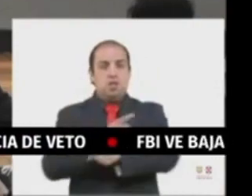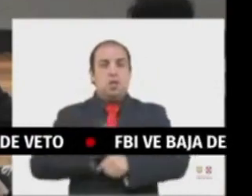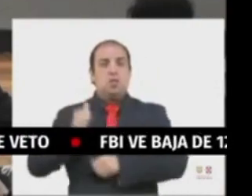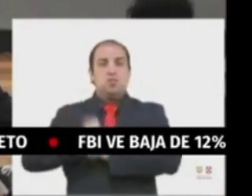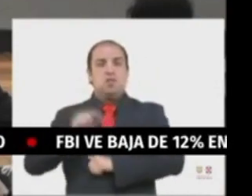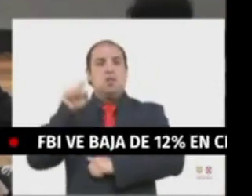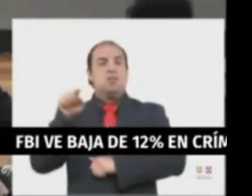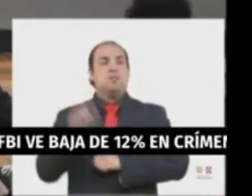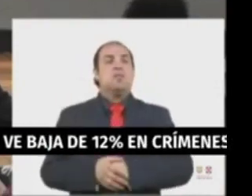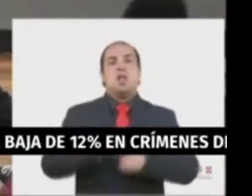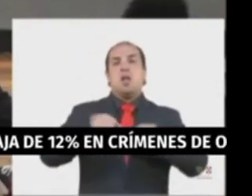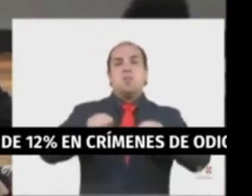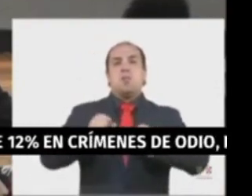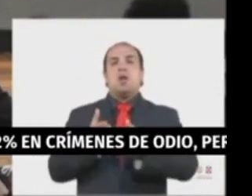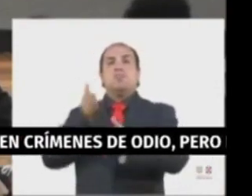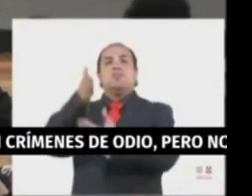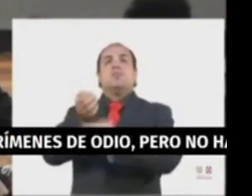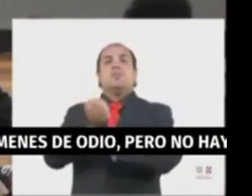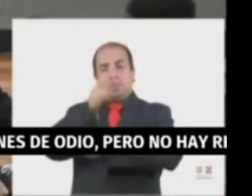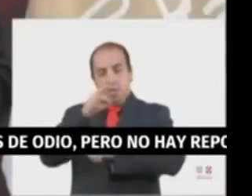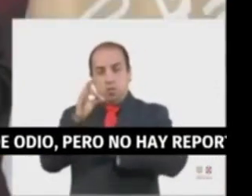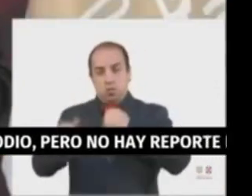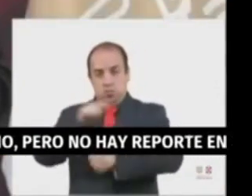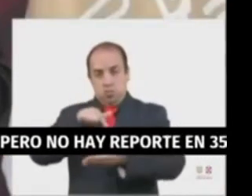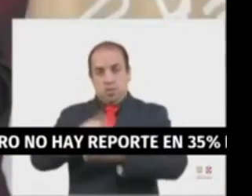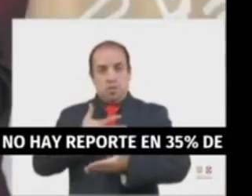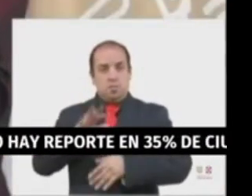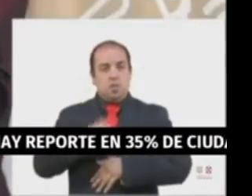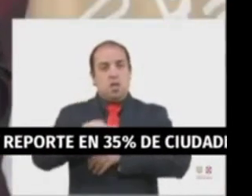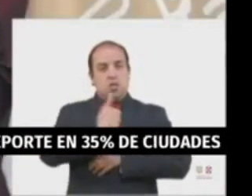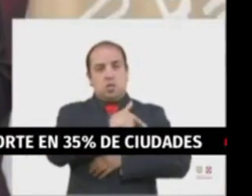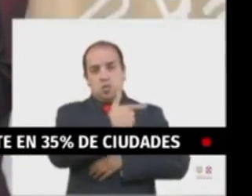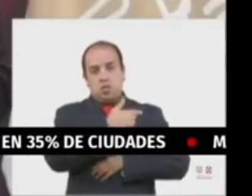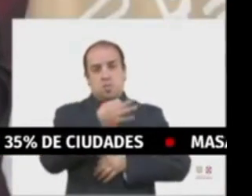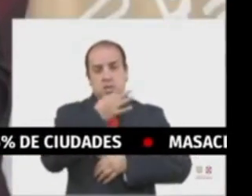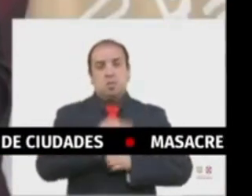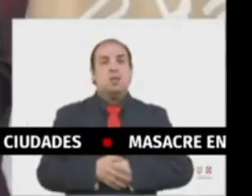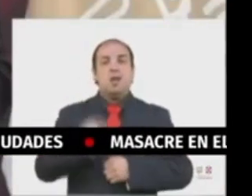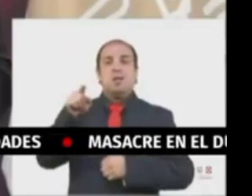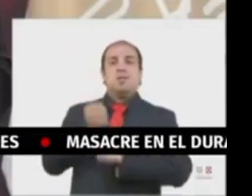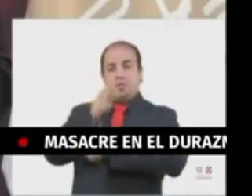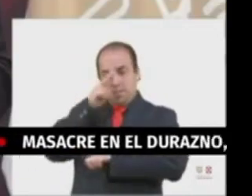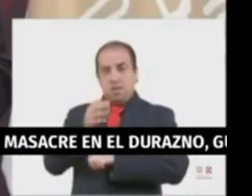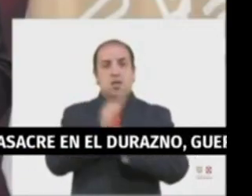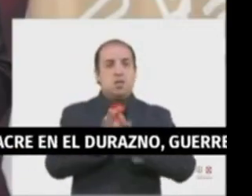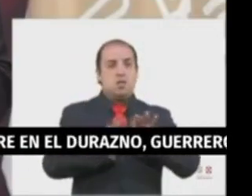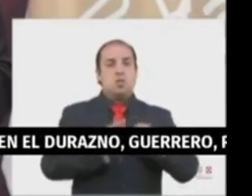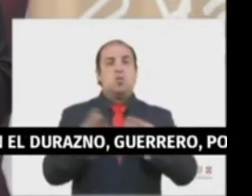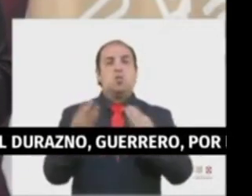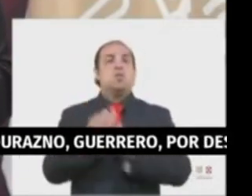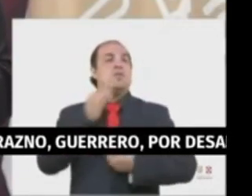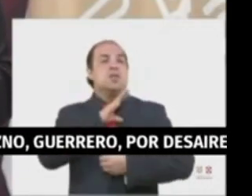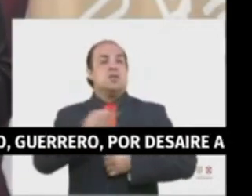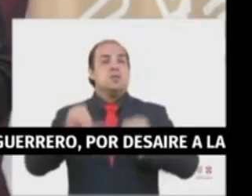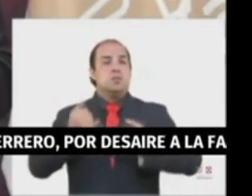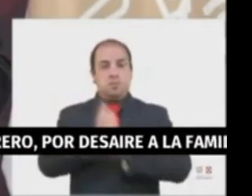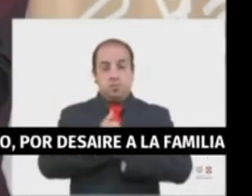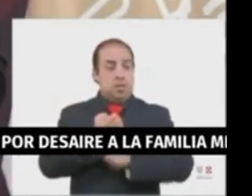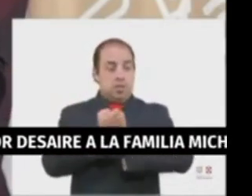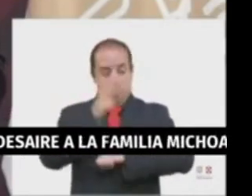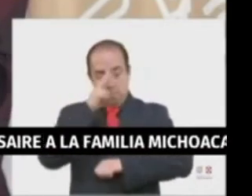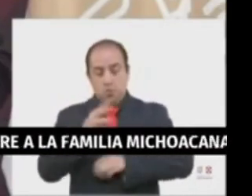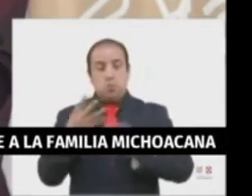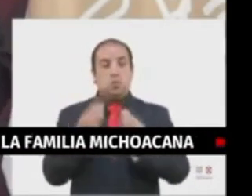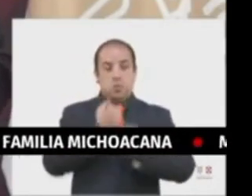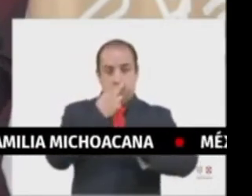La motocicleta se pierde en el Estado de México. Es el último lugar donde la tenemos, aproximadamente a las 11:12 en el Estado de México, y estamos trabajando con la Fiscalía General de Justicia del Estado de